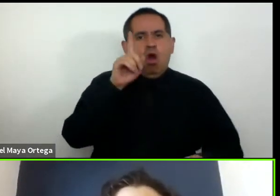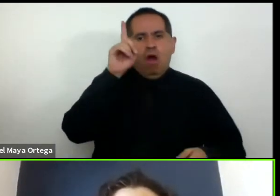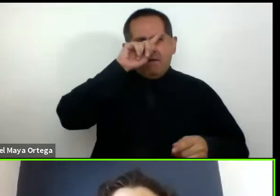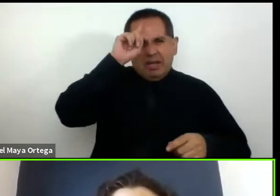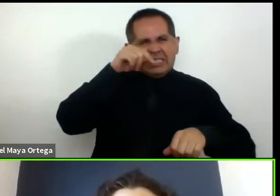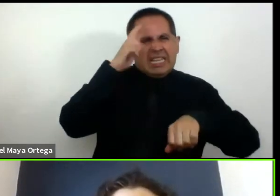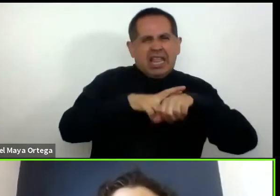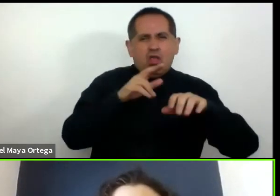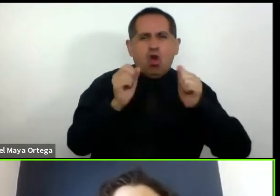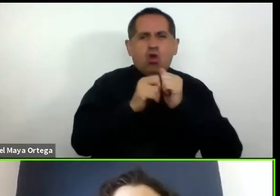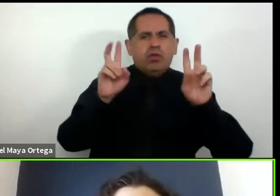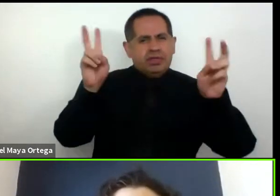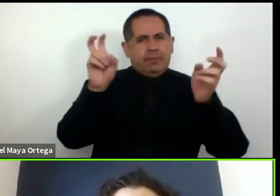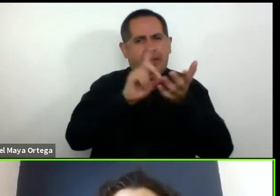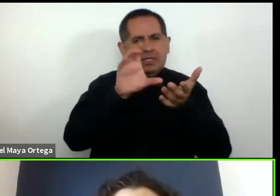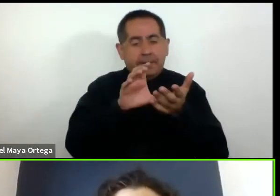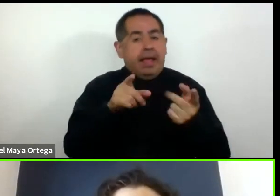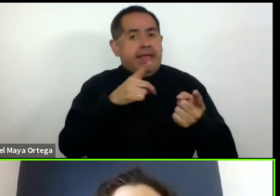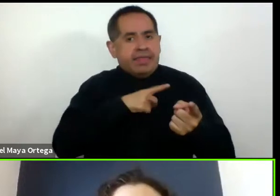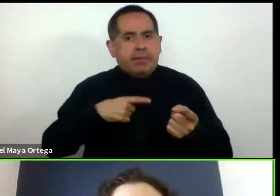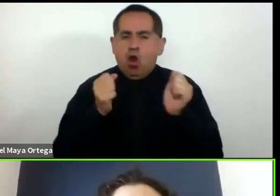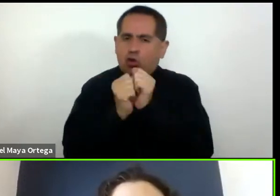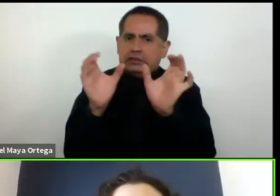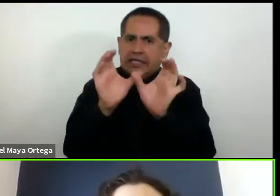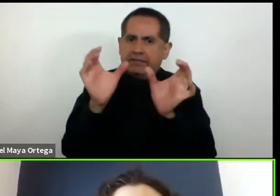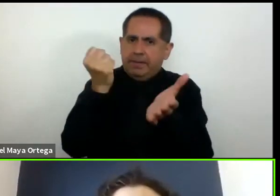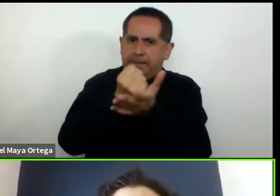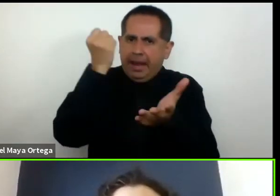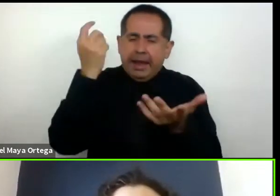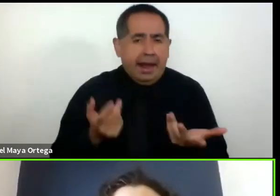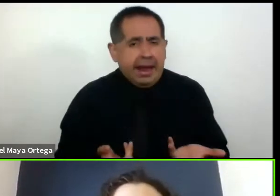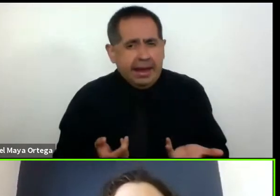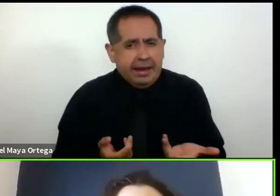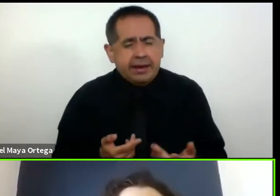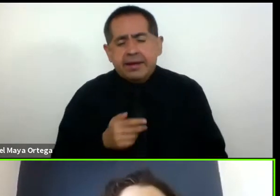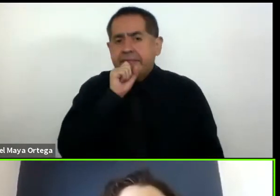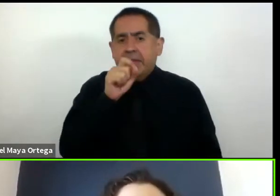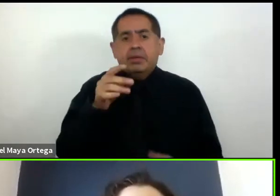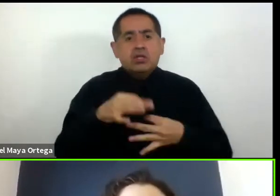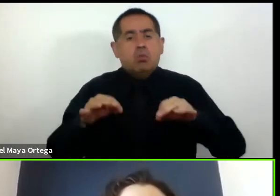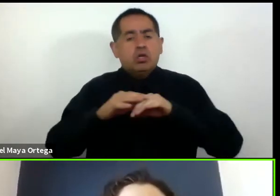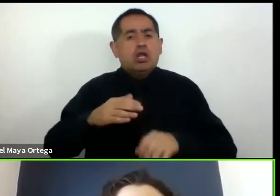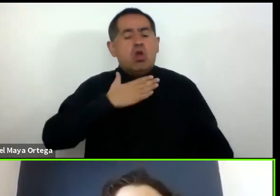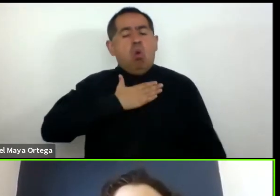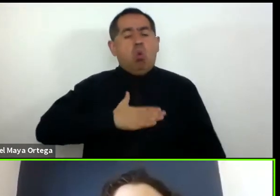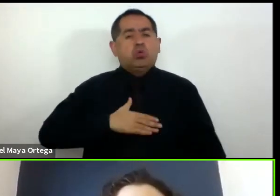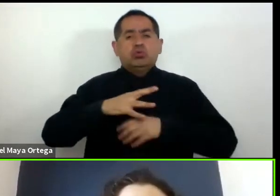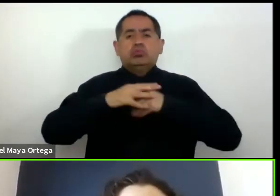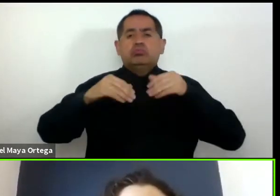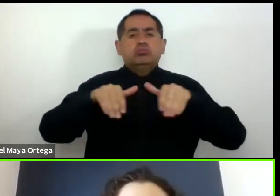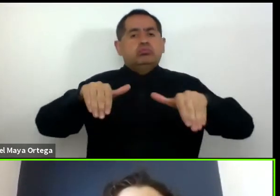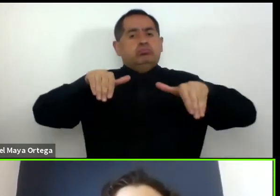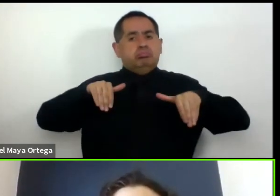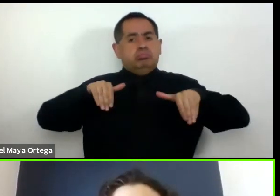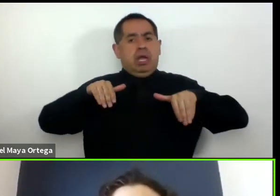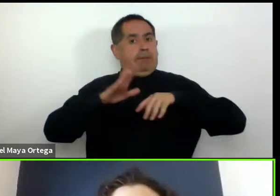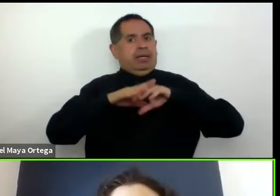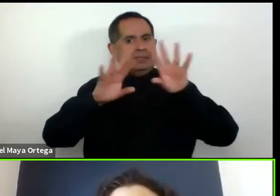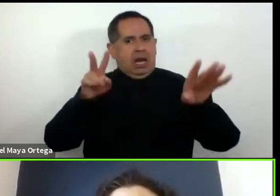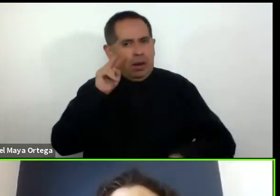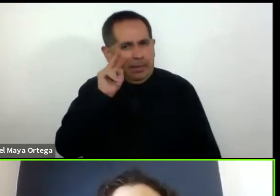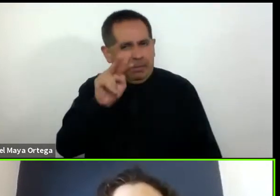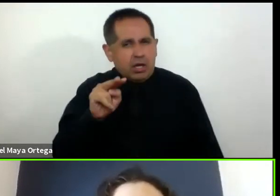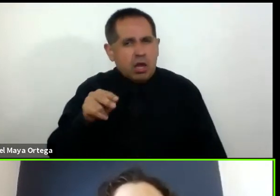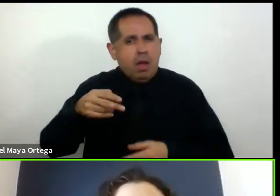técnicos en el tema de discapacidad, tienen que ser gente certificada. Por otro lado, es importante que sean imparciales. Esto es algo que se ve muy claramente en el proceso penal.